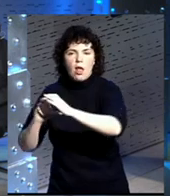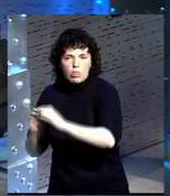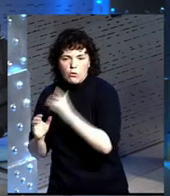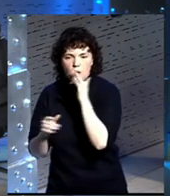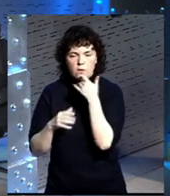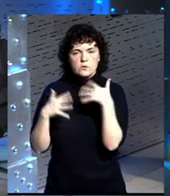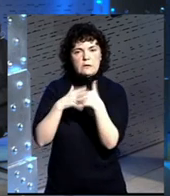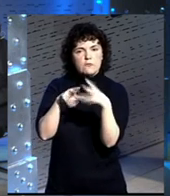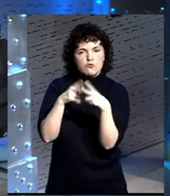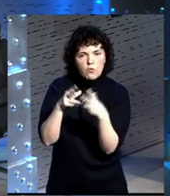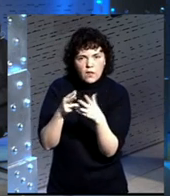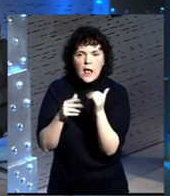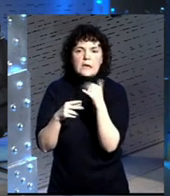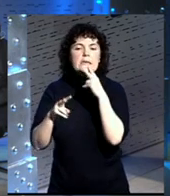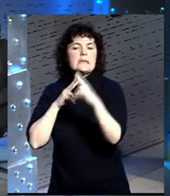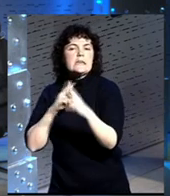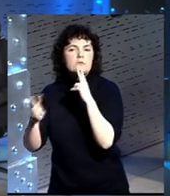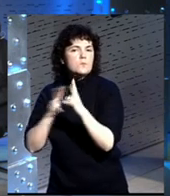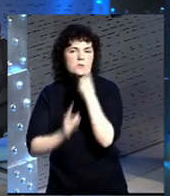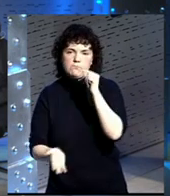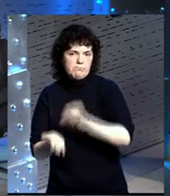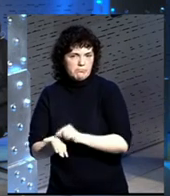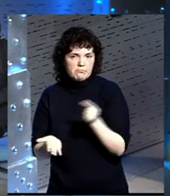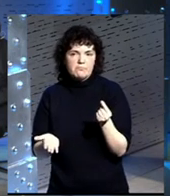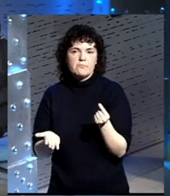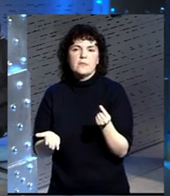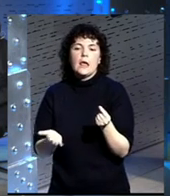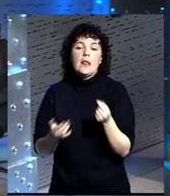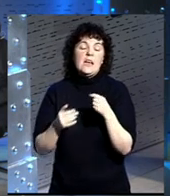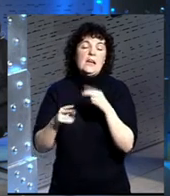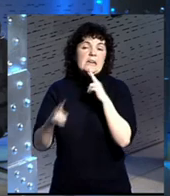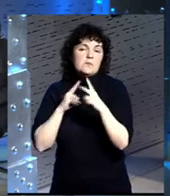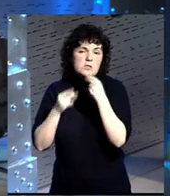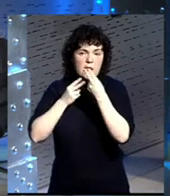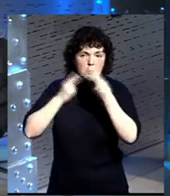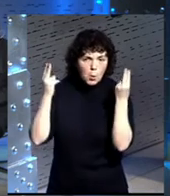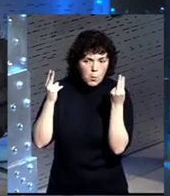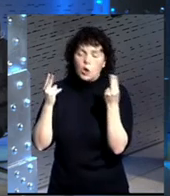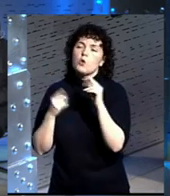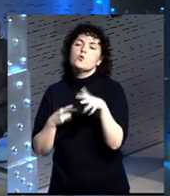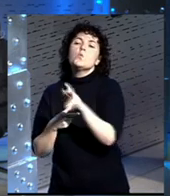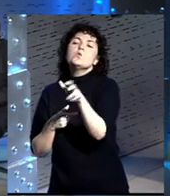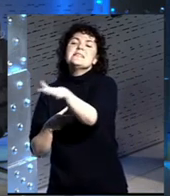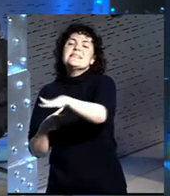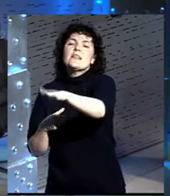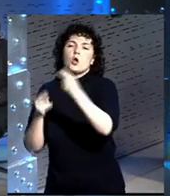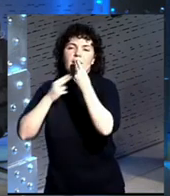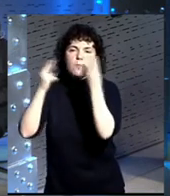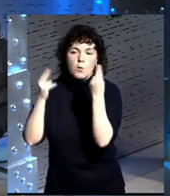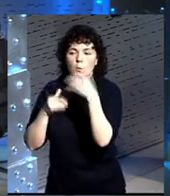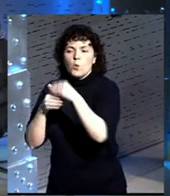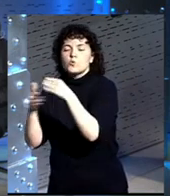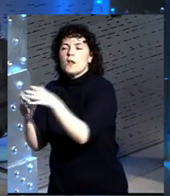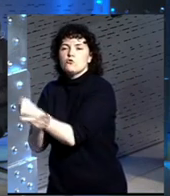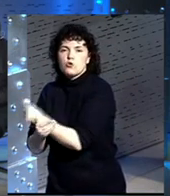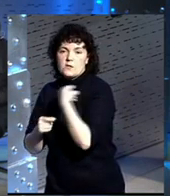las redes sociales tienes una respuesta muy rápida. Iba a decir del público, pero no sé si de un sector del público, porque claro, no todos los usuarios de la